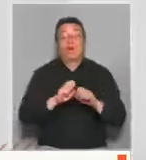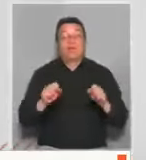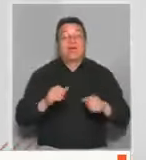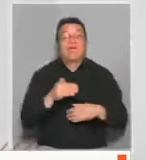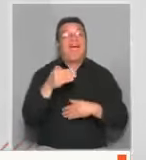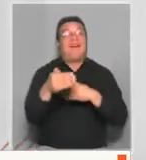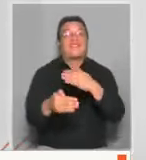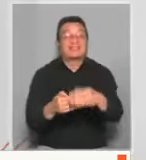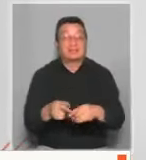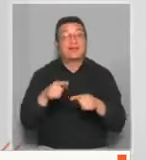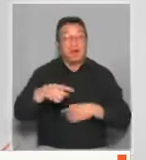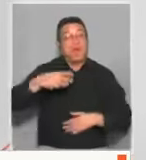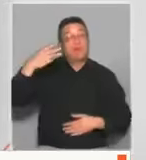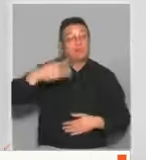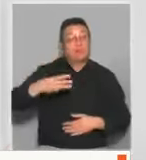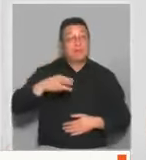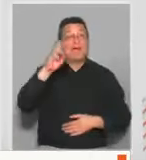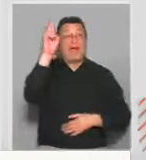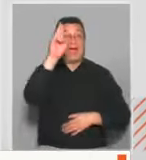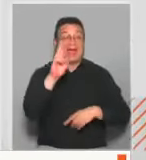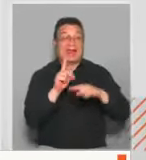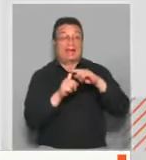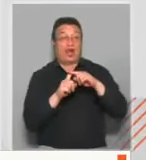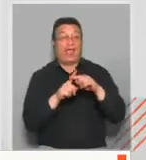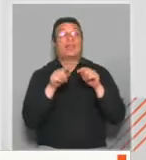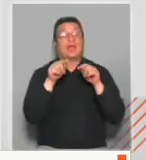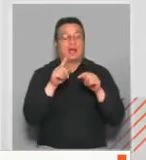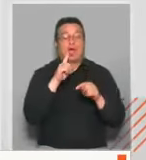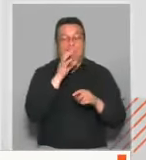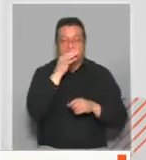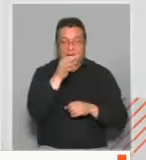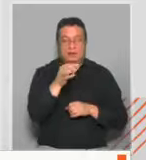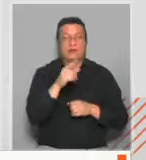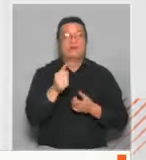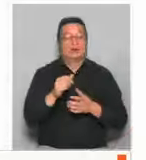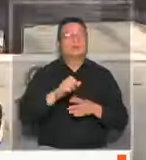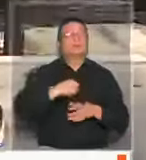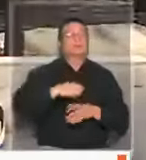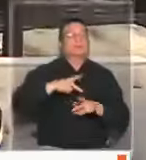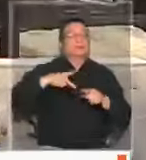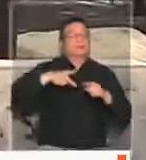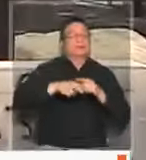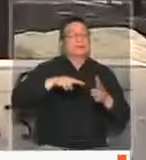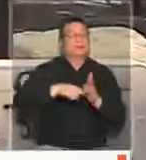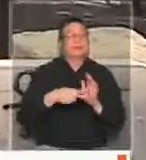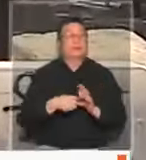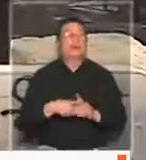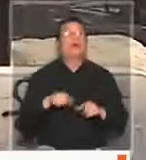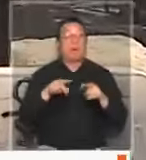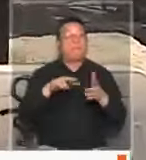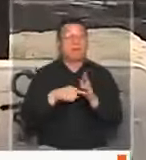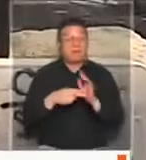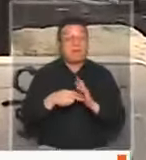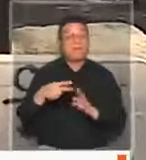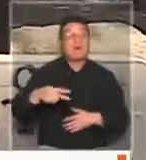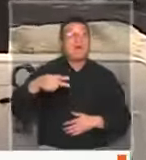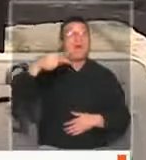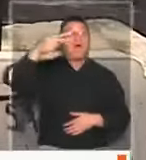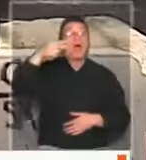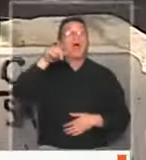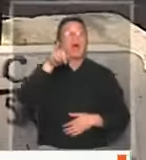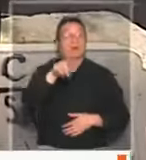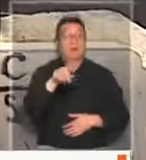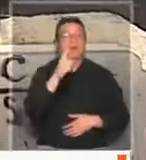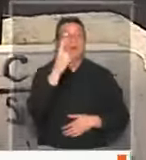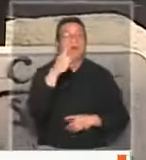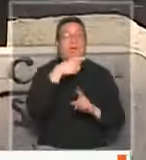la Municipalidad de Recoleta aseguran que establecieron medidas para mitigar la problemática. Pero el problema crece porque 1:30 en